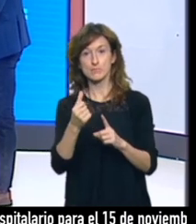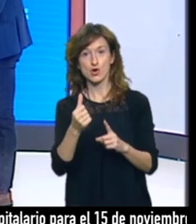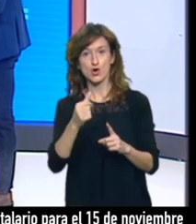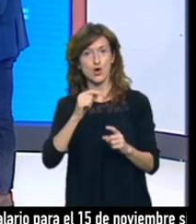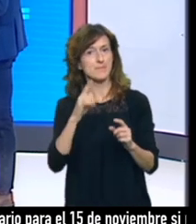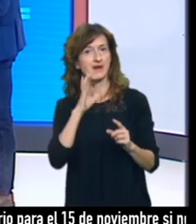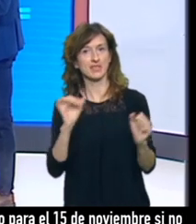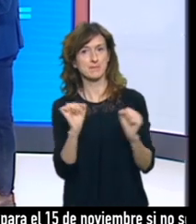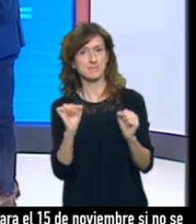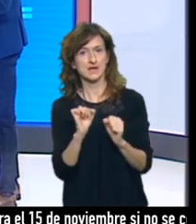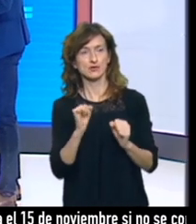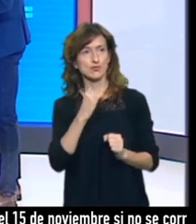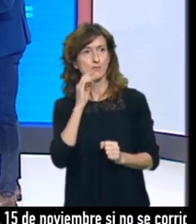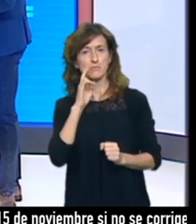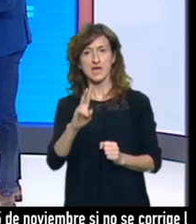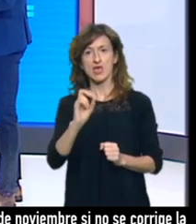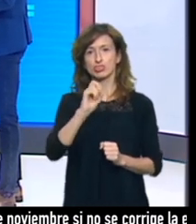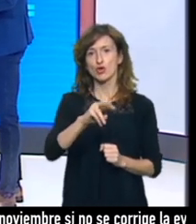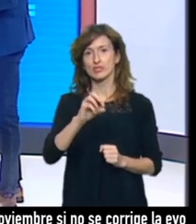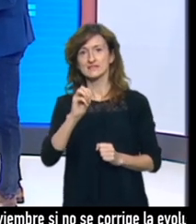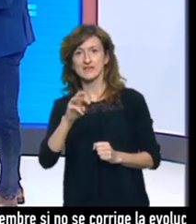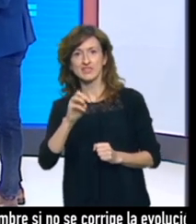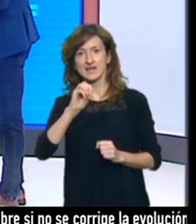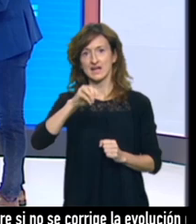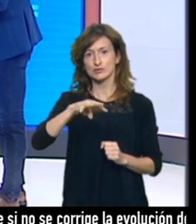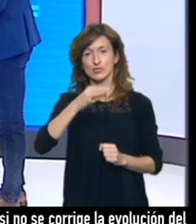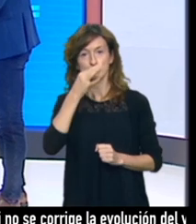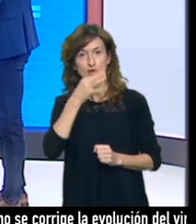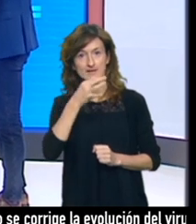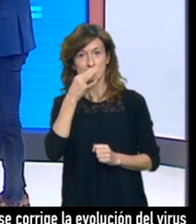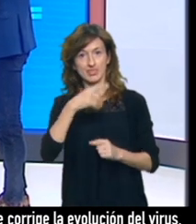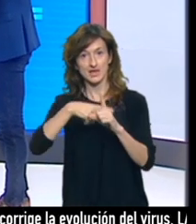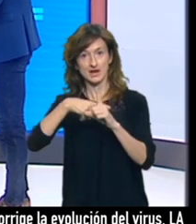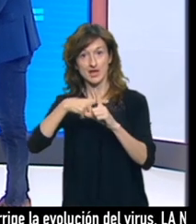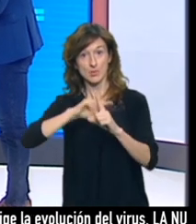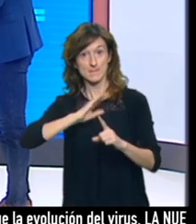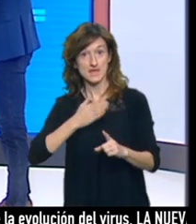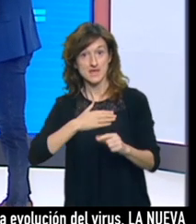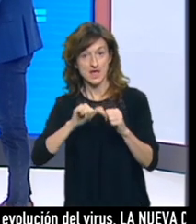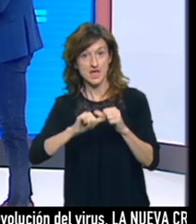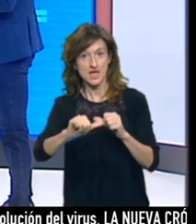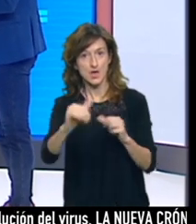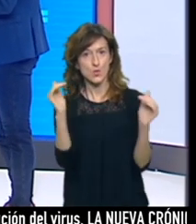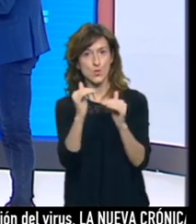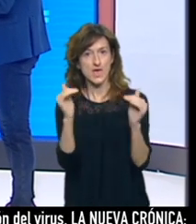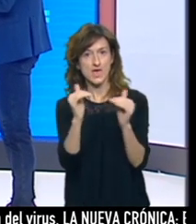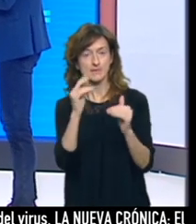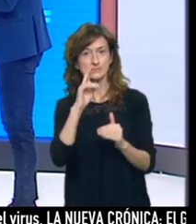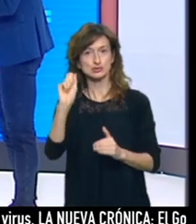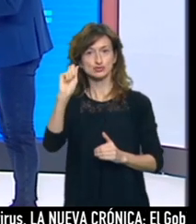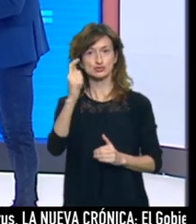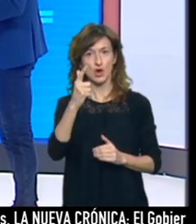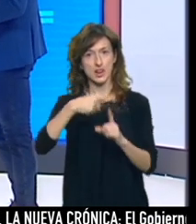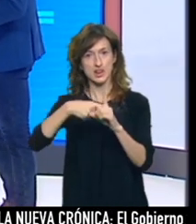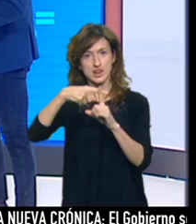valores invernales con algo de frío, como mucho 12, 13, 14 grados por la tarde, pero a partir de mañana y sobre todo el jueves tendremos sol y